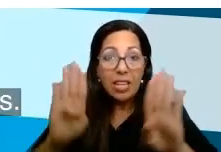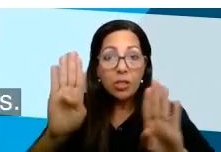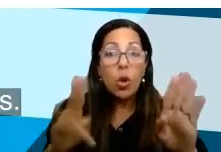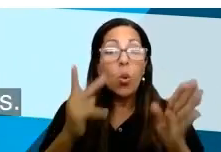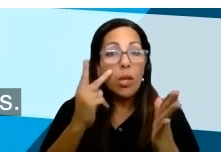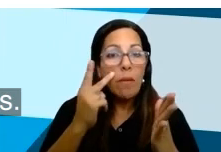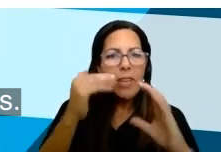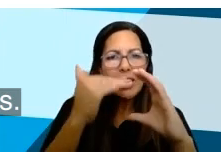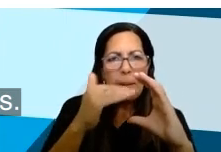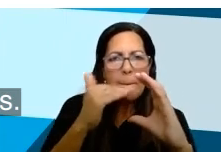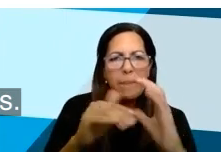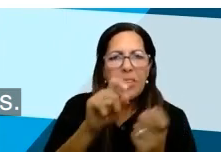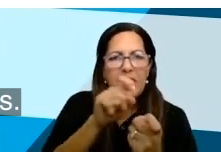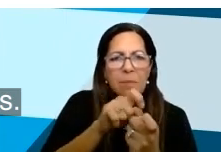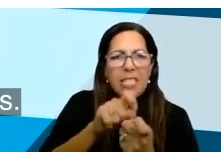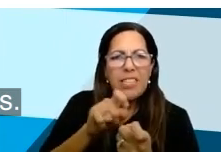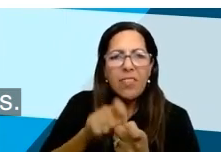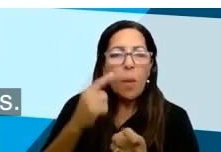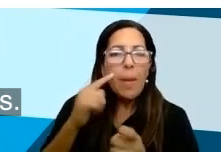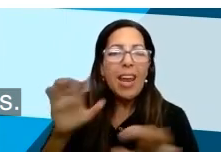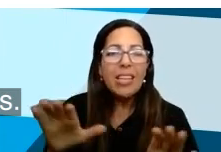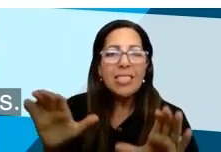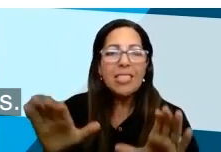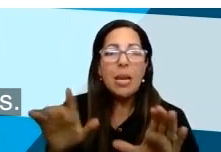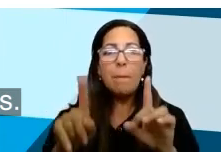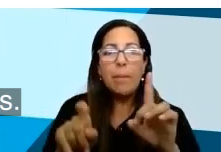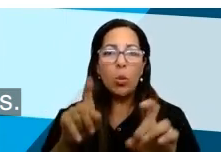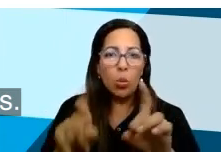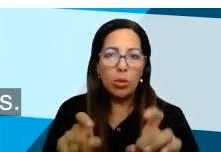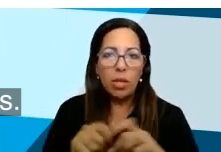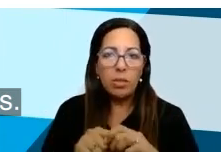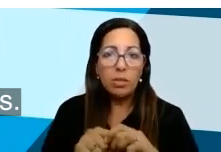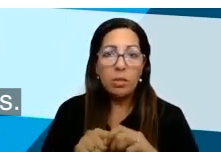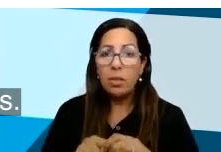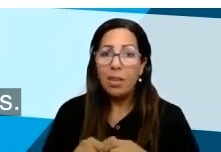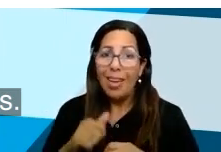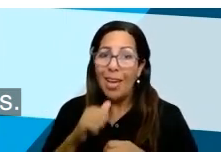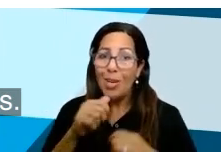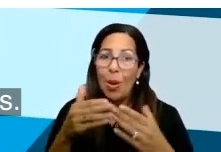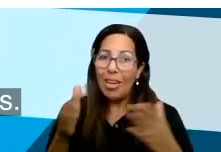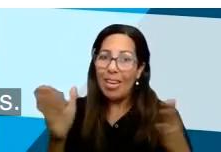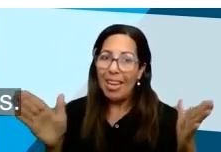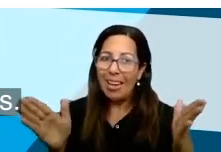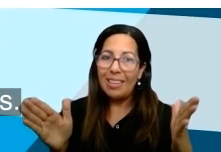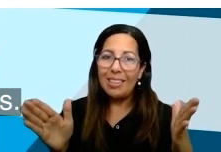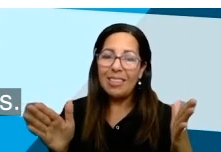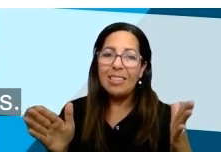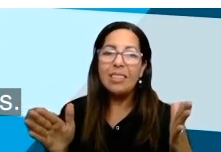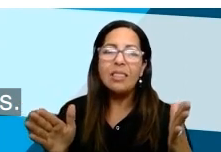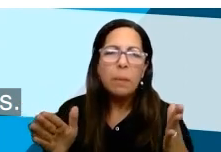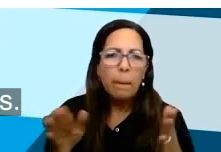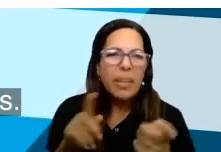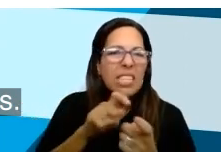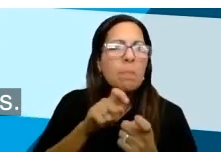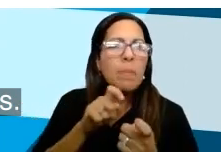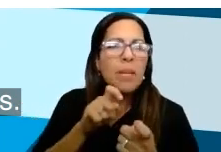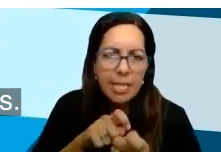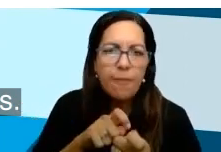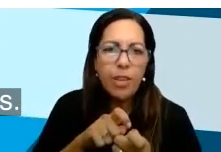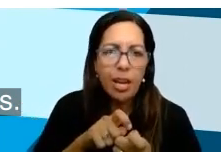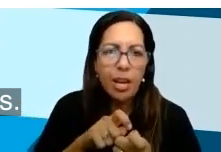electrónicos específicos para hacer preguntas. Las preguntas no se hacen de manera general por una razón específica. La pregunta que usted hace